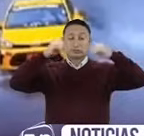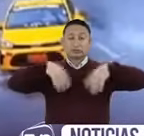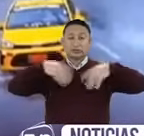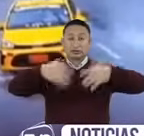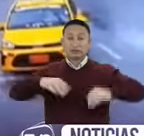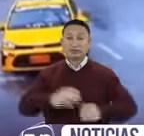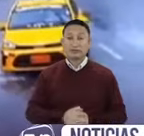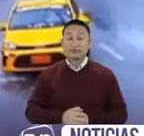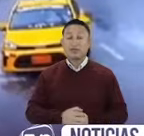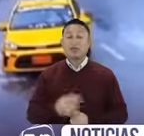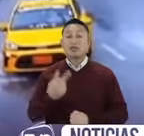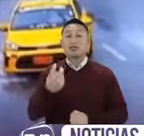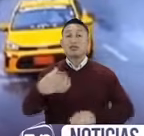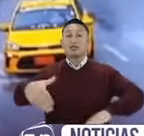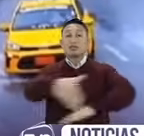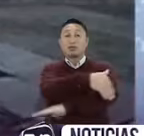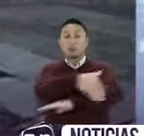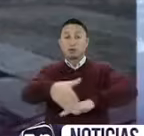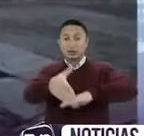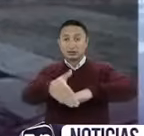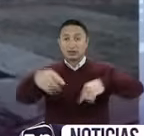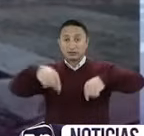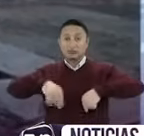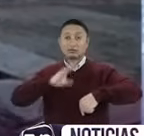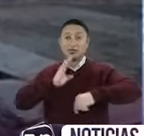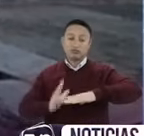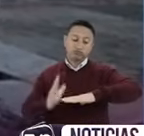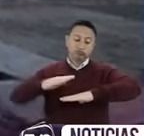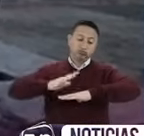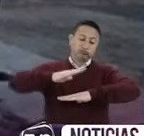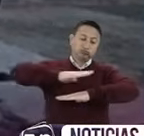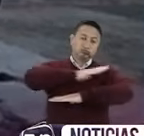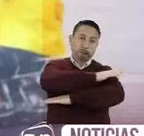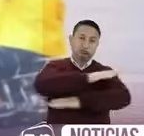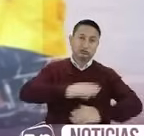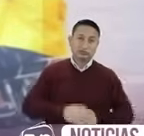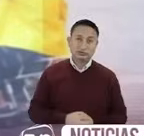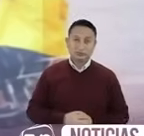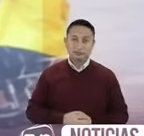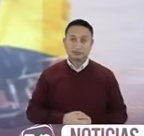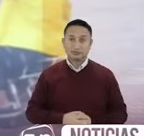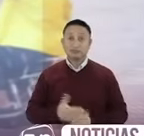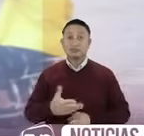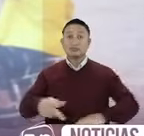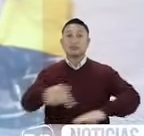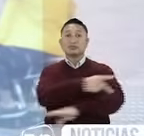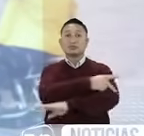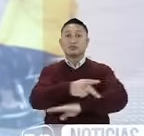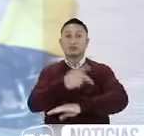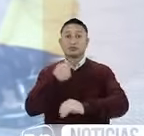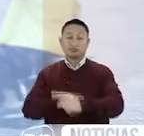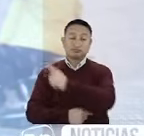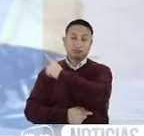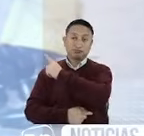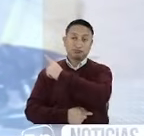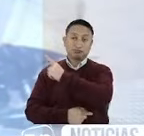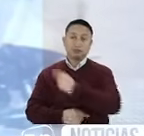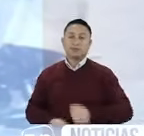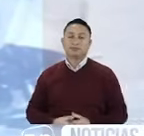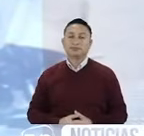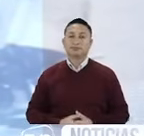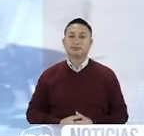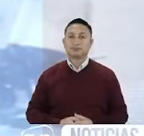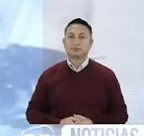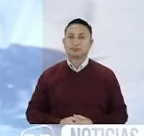y calles quedaron con acumulación pluvial. Vía Perimetral, Avenida Quito y Colombia, Avenida